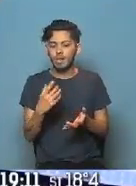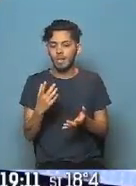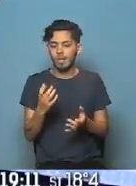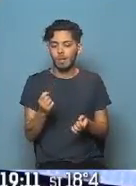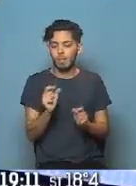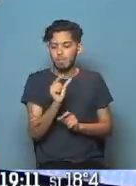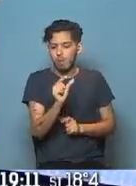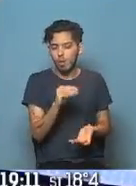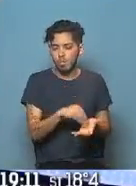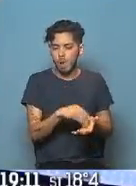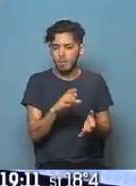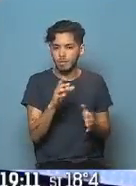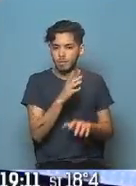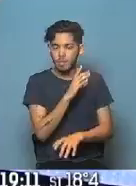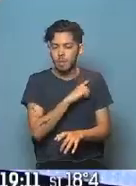claramente